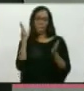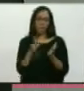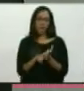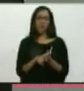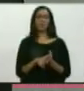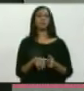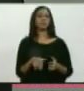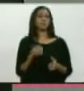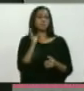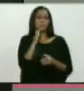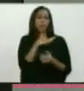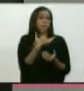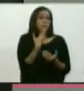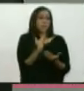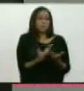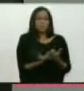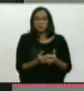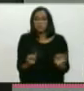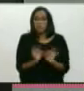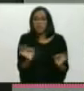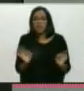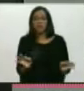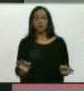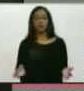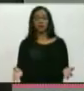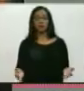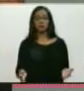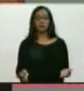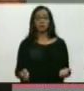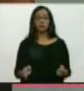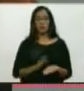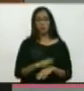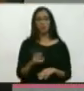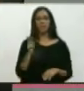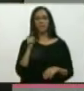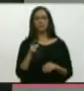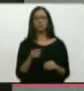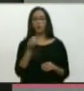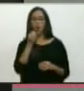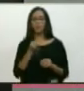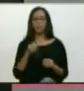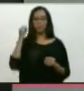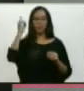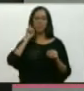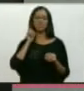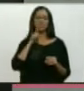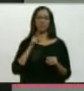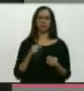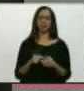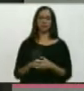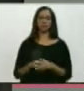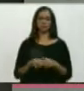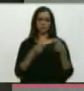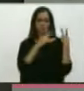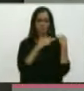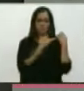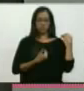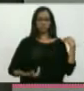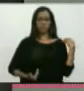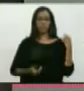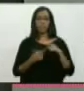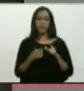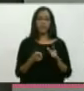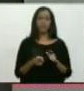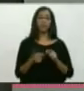sin ningún tipo de hermenéutica jurídica, porque ellos se comieron el mojón de que son un interinato, pero en la discriminación